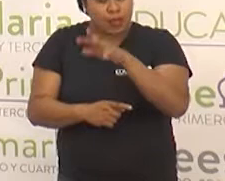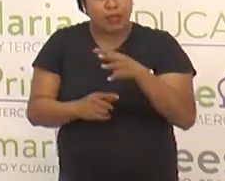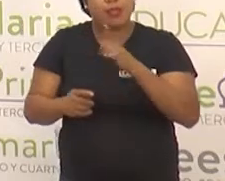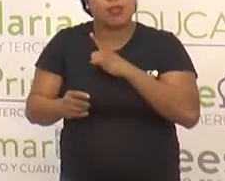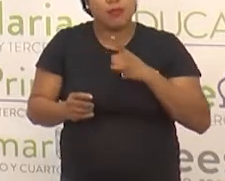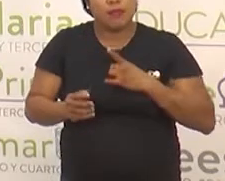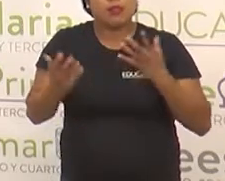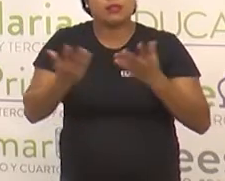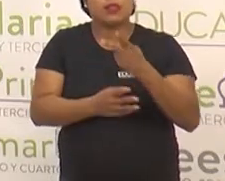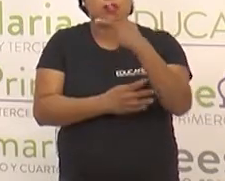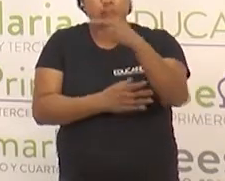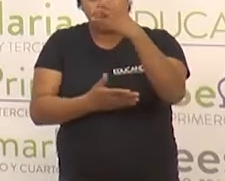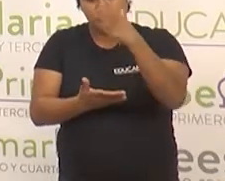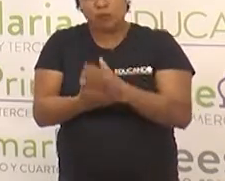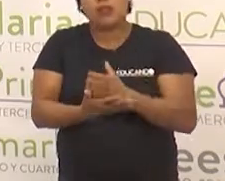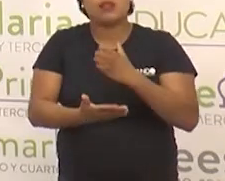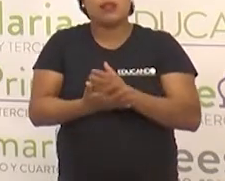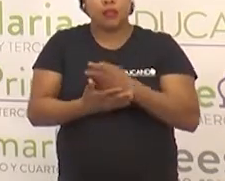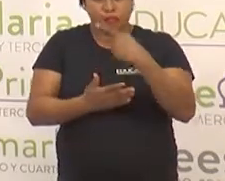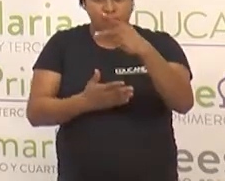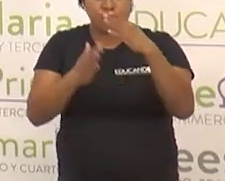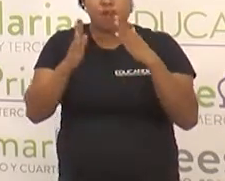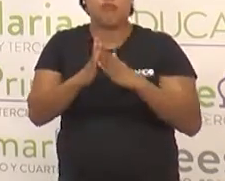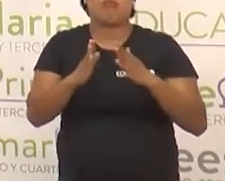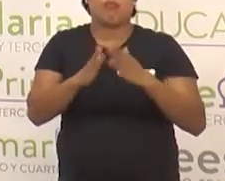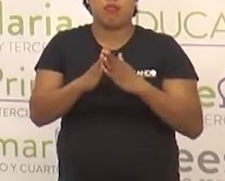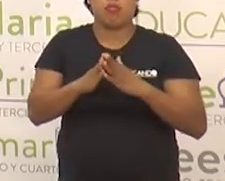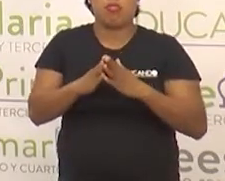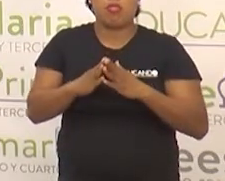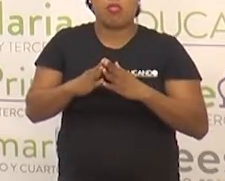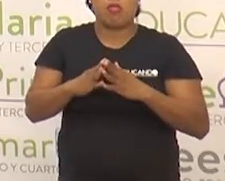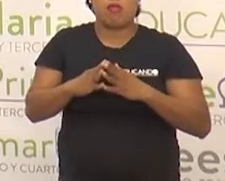también lo hagas en tu libreta de en tu casa.